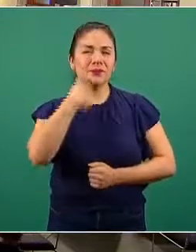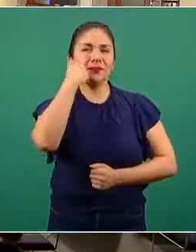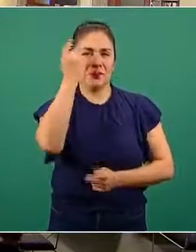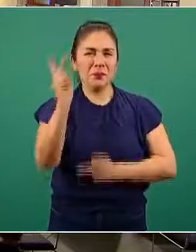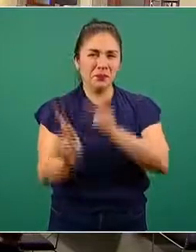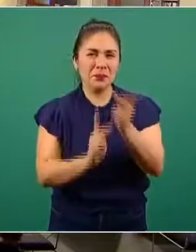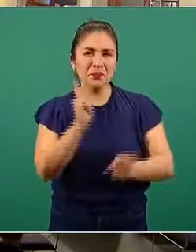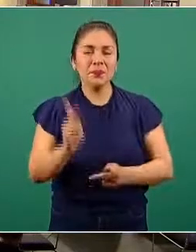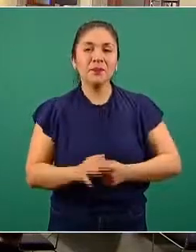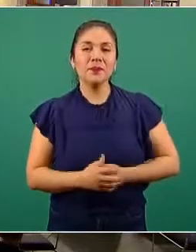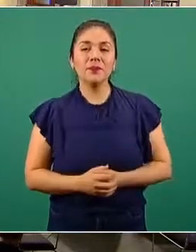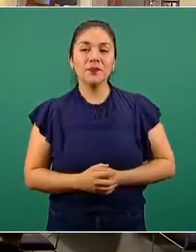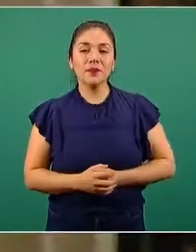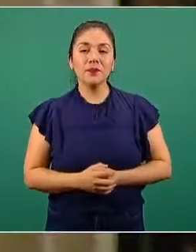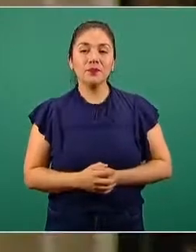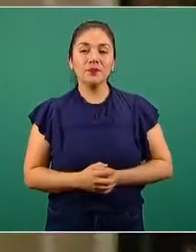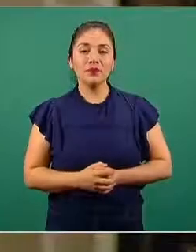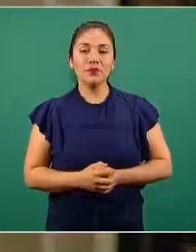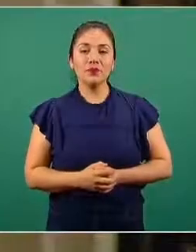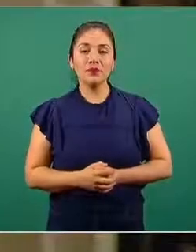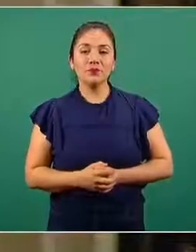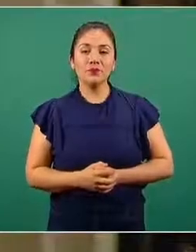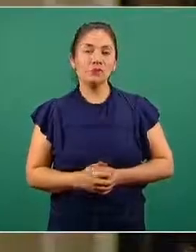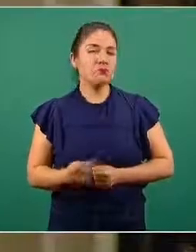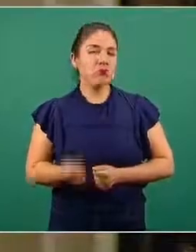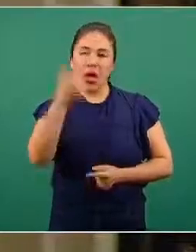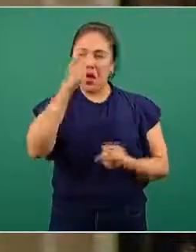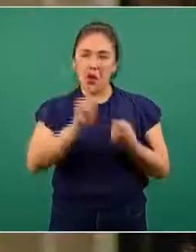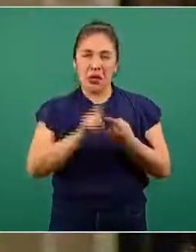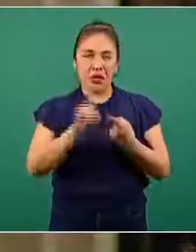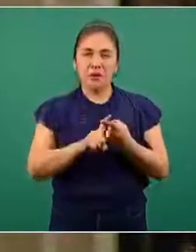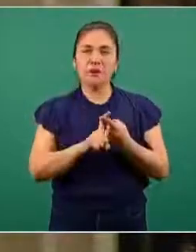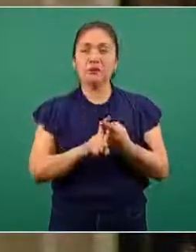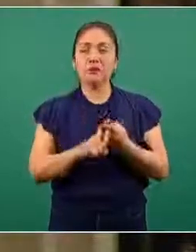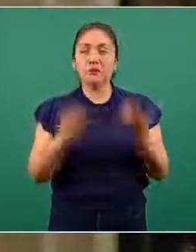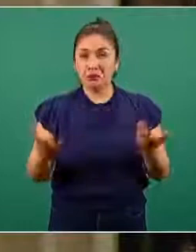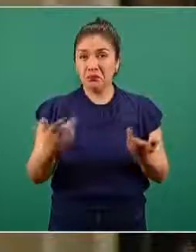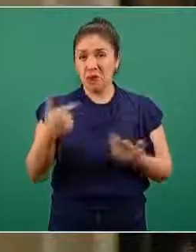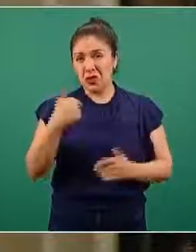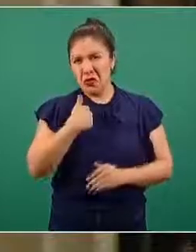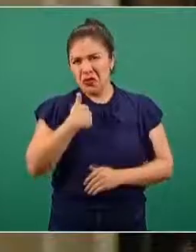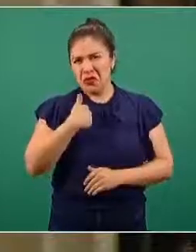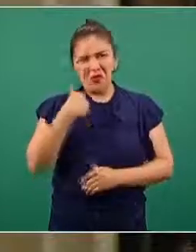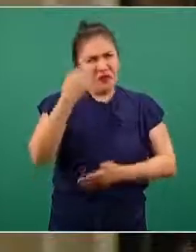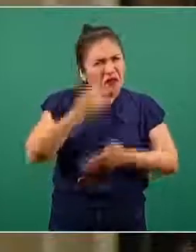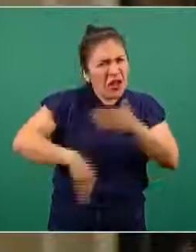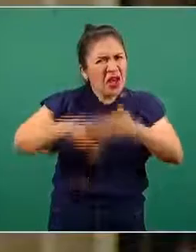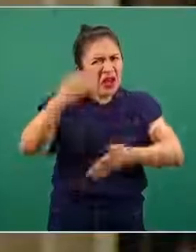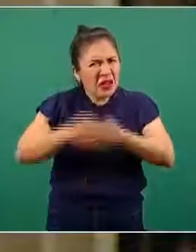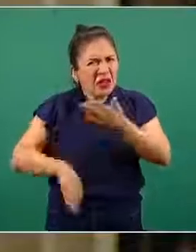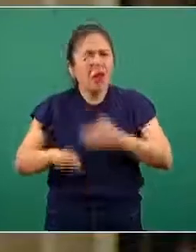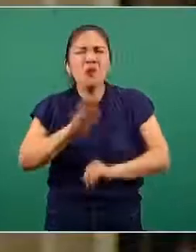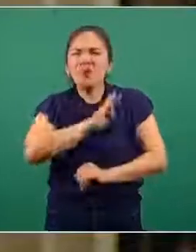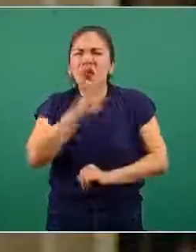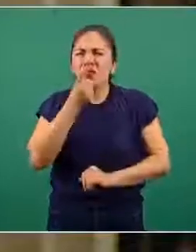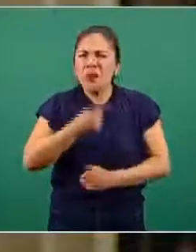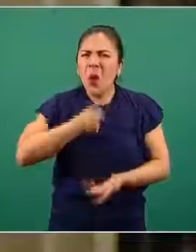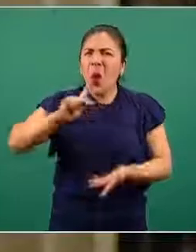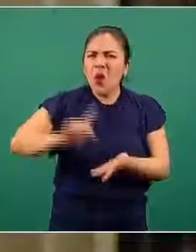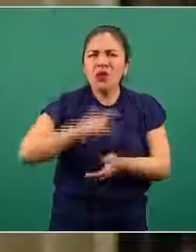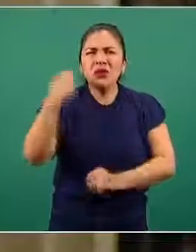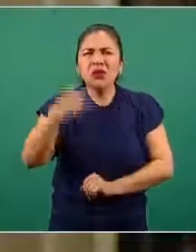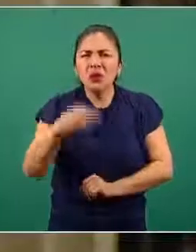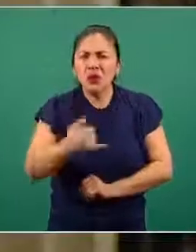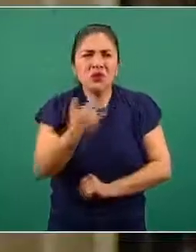preguntarle la pregunta principal. No sé si soy muy despistado, pero si nos puede repetir su nombre, por favor, creo que